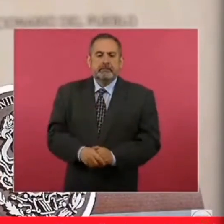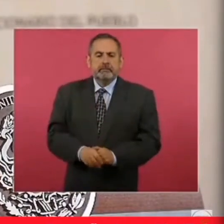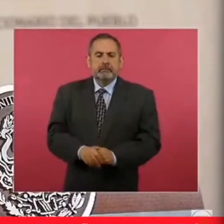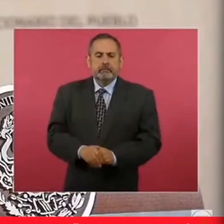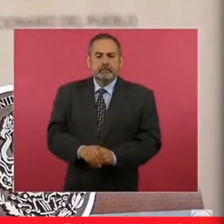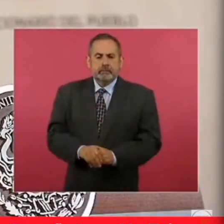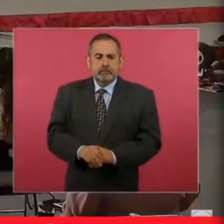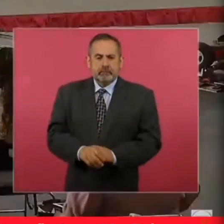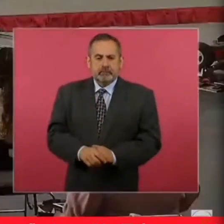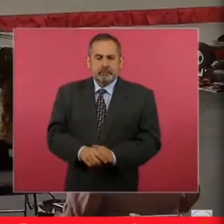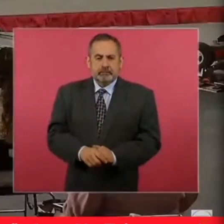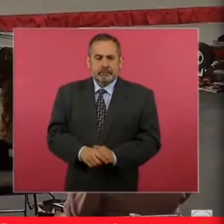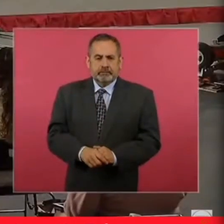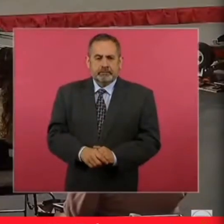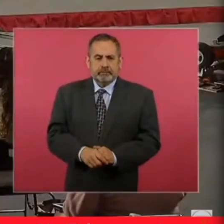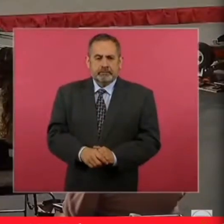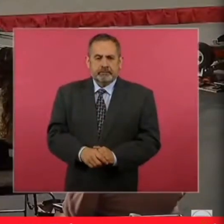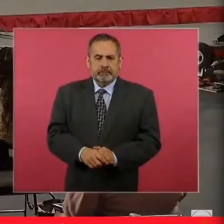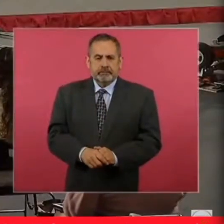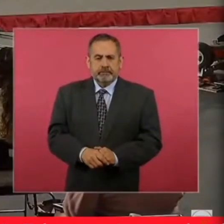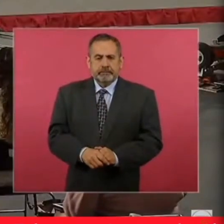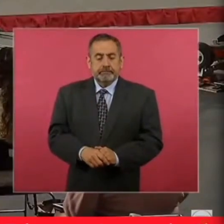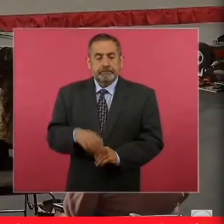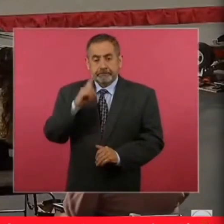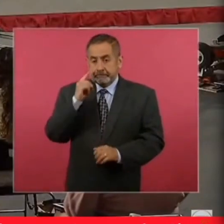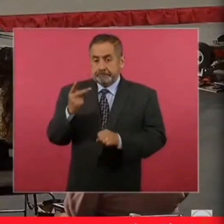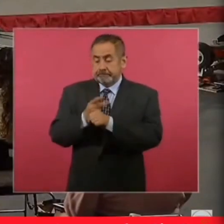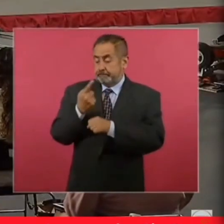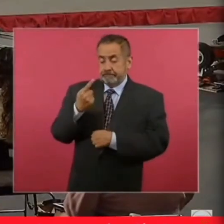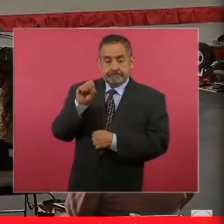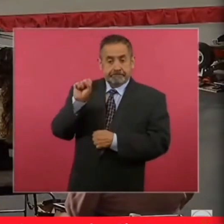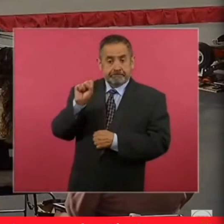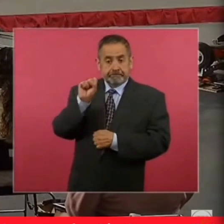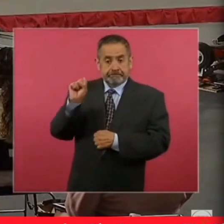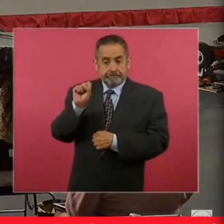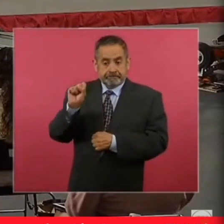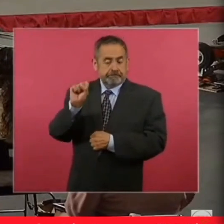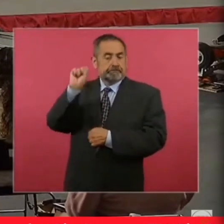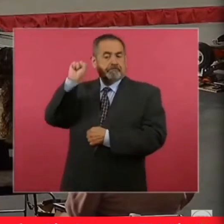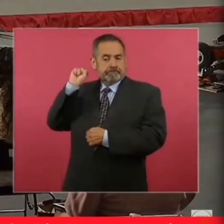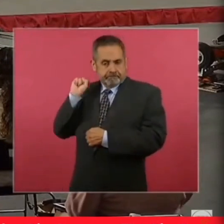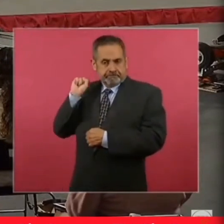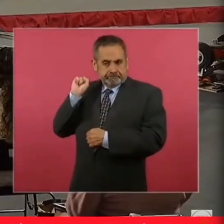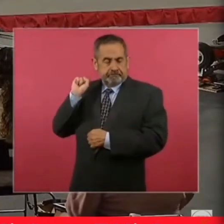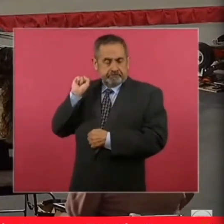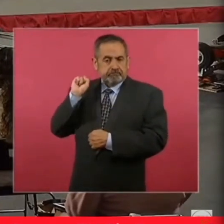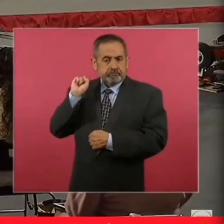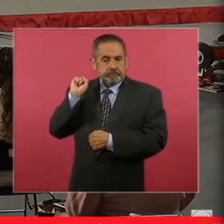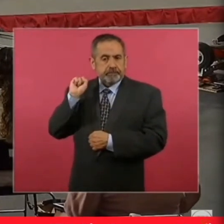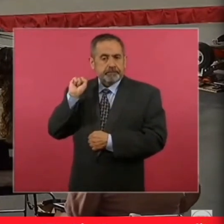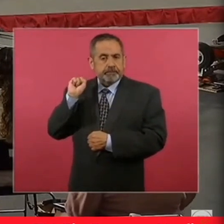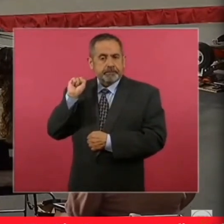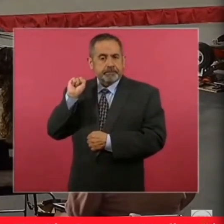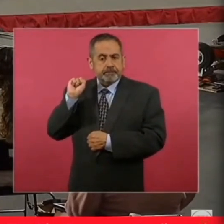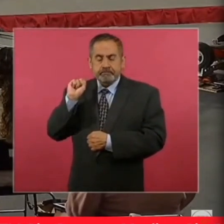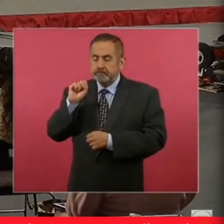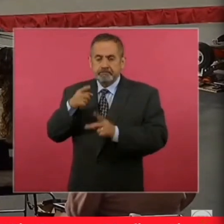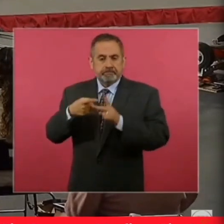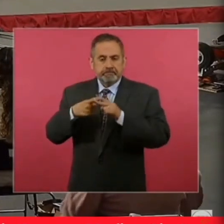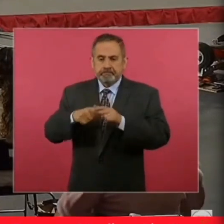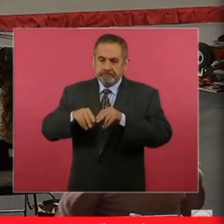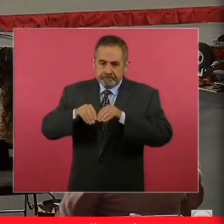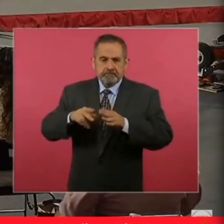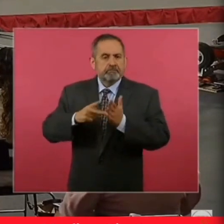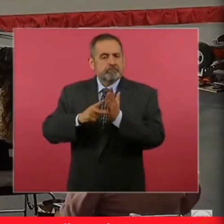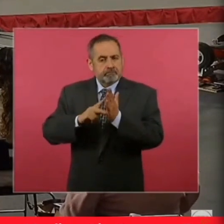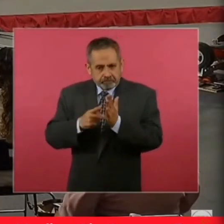Si pueden, gracias. El pasado sábado pusimos en operación, se hizo